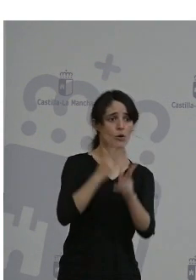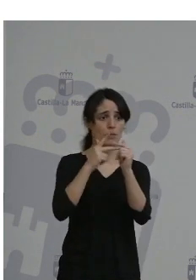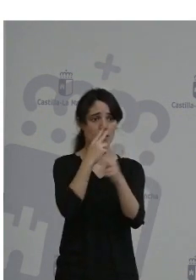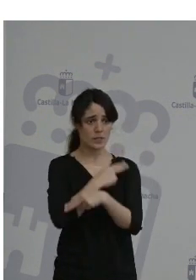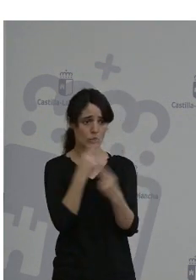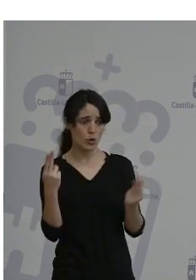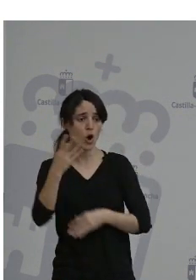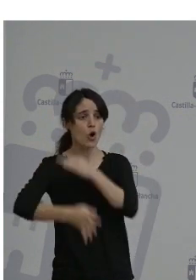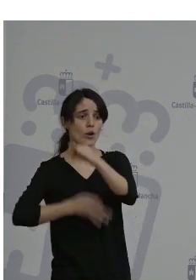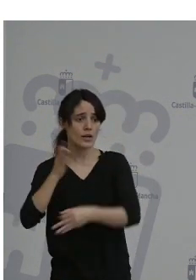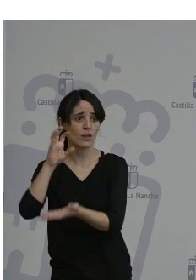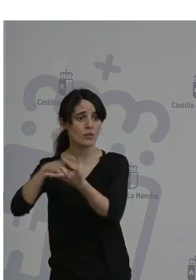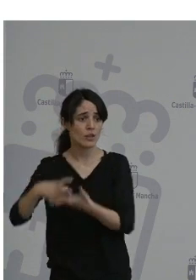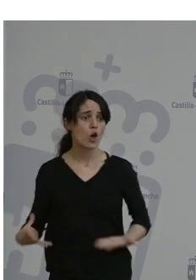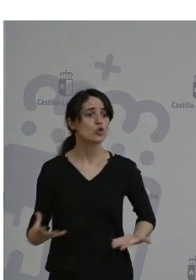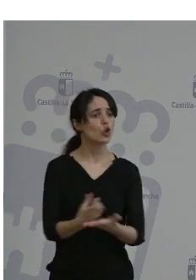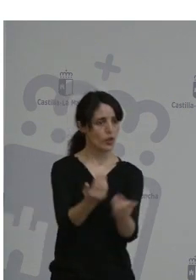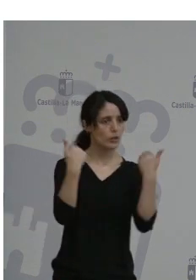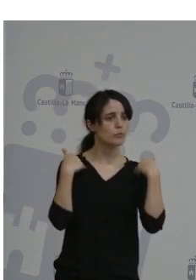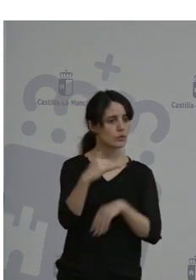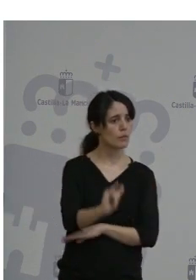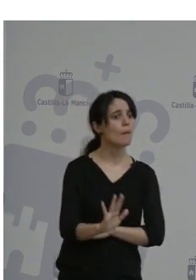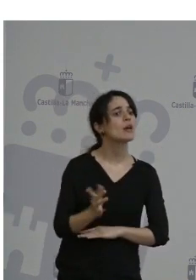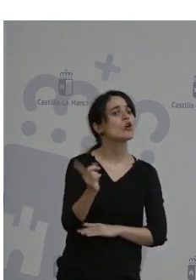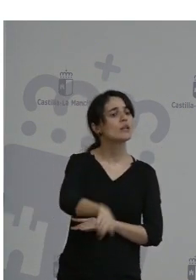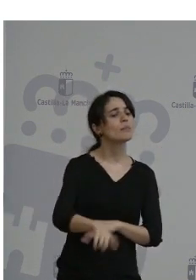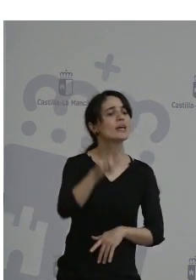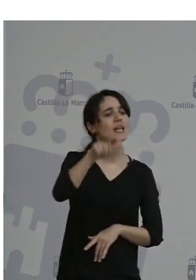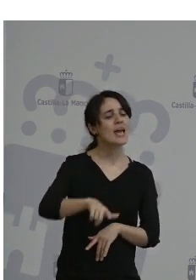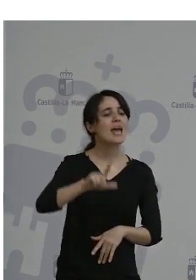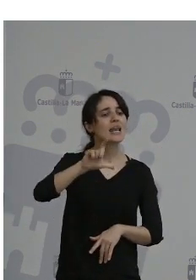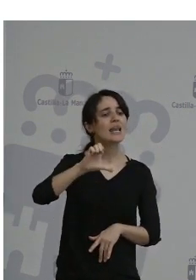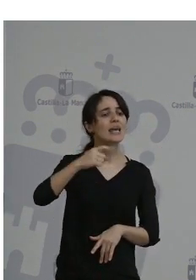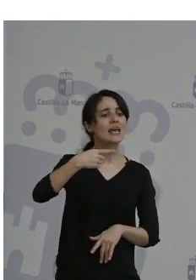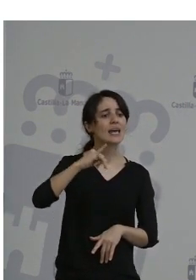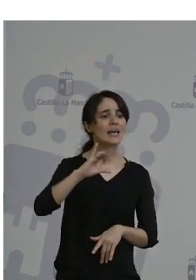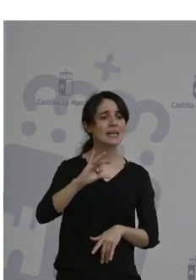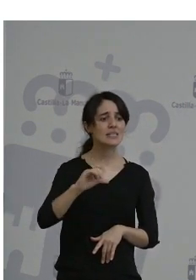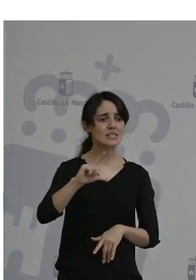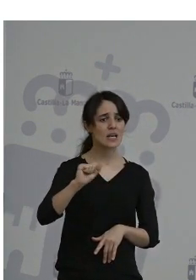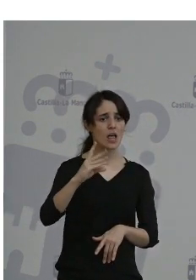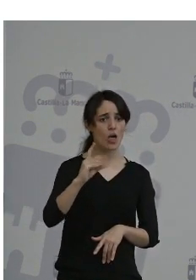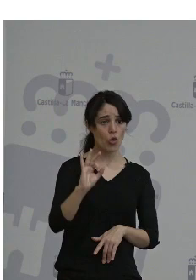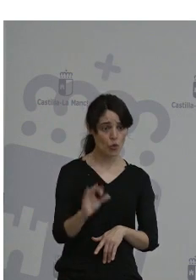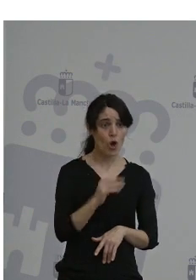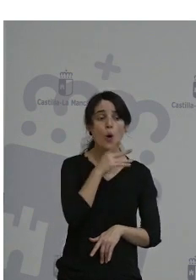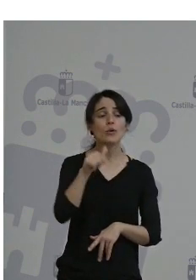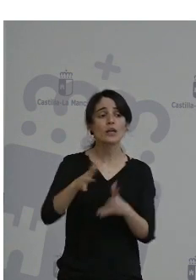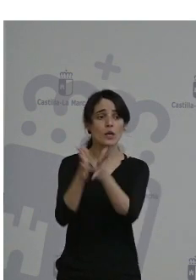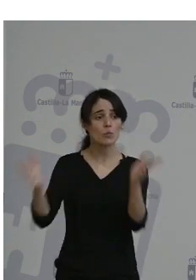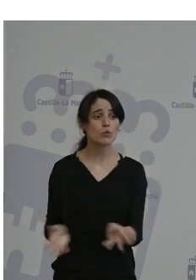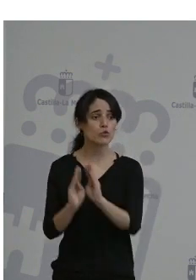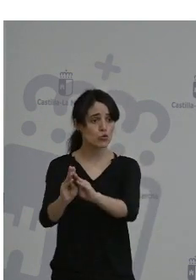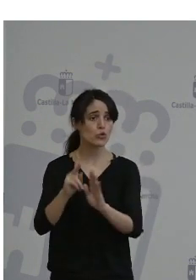organizaciones y entidades, pero también al legislador, ya que sin el impulso de modificaciones normativas será más